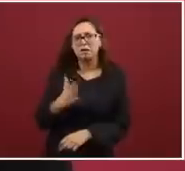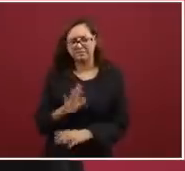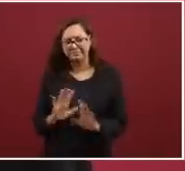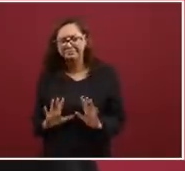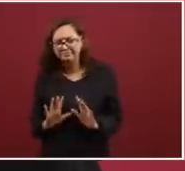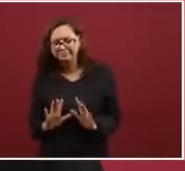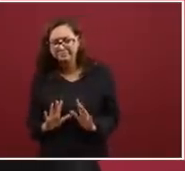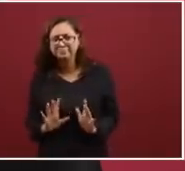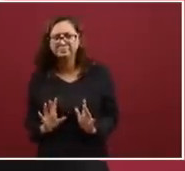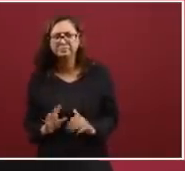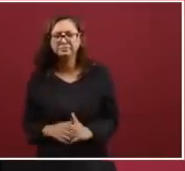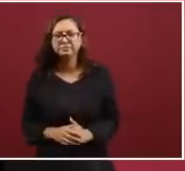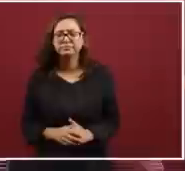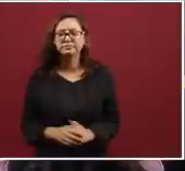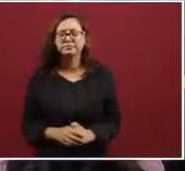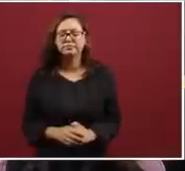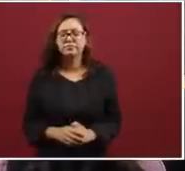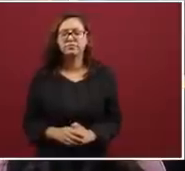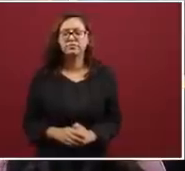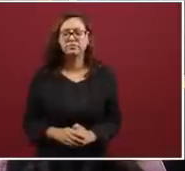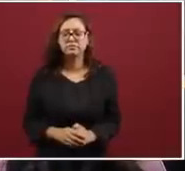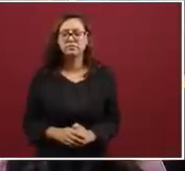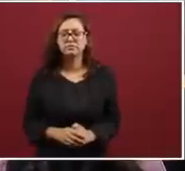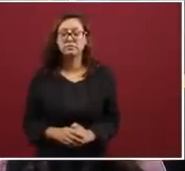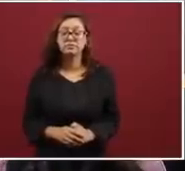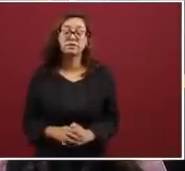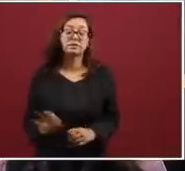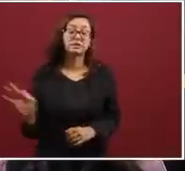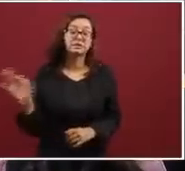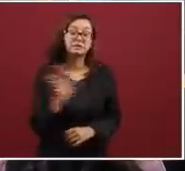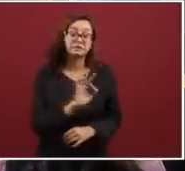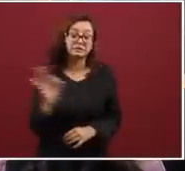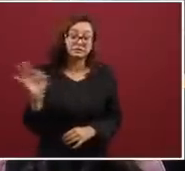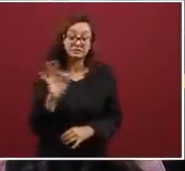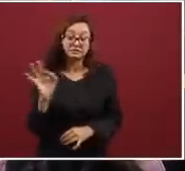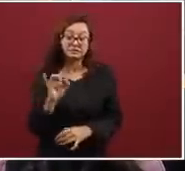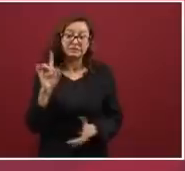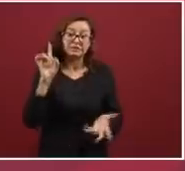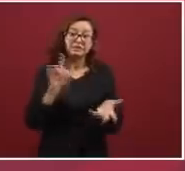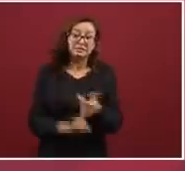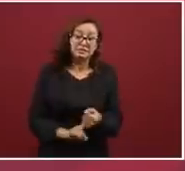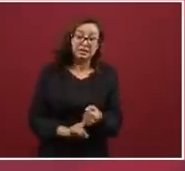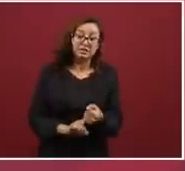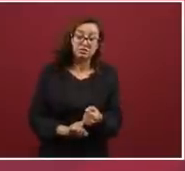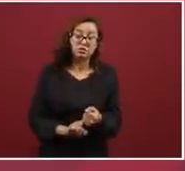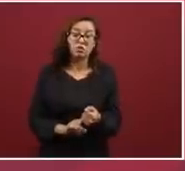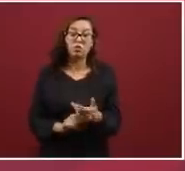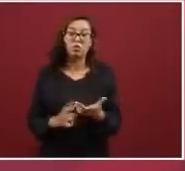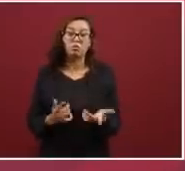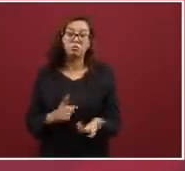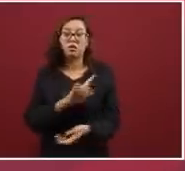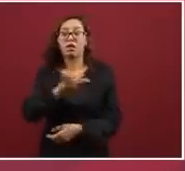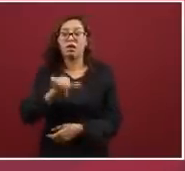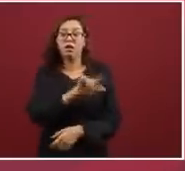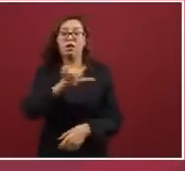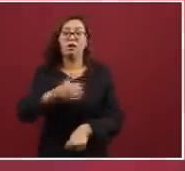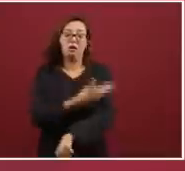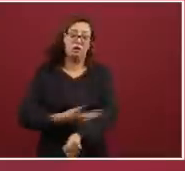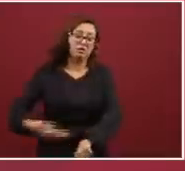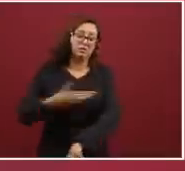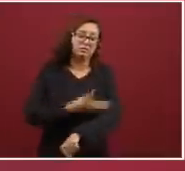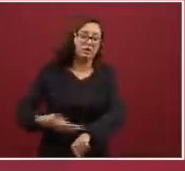Puede ser que por burocracia no se esté pagando